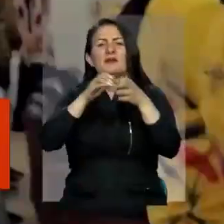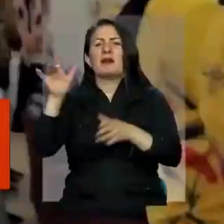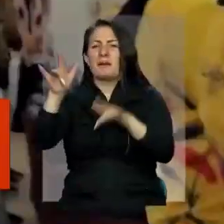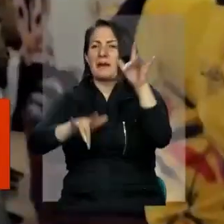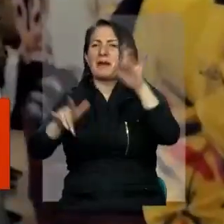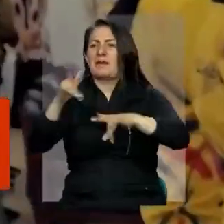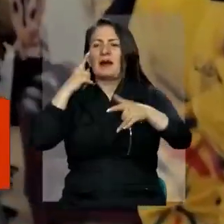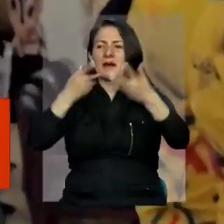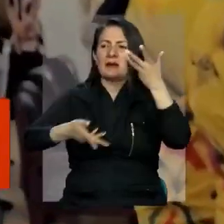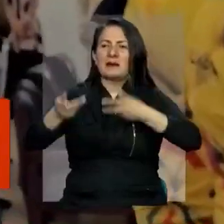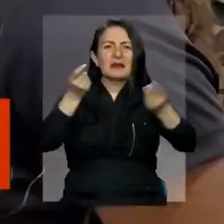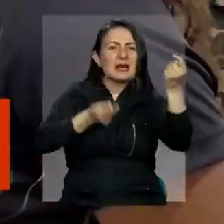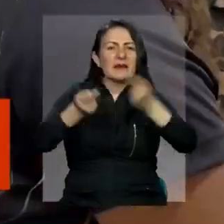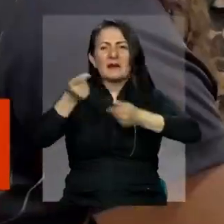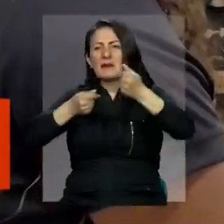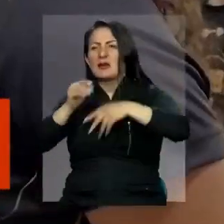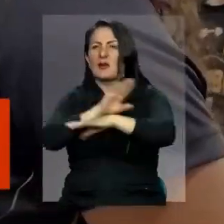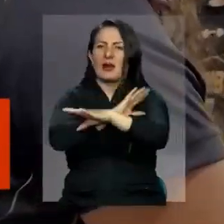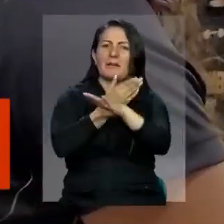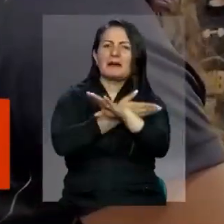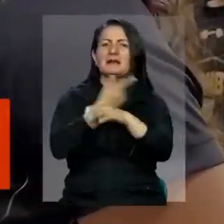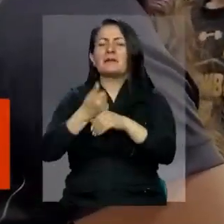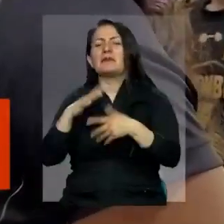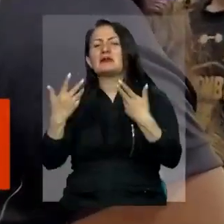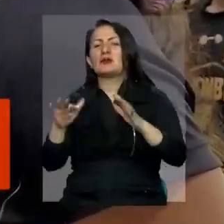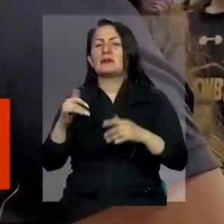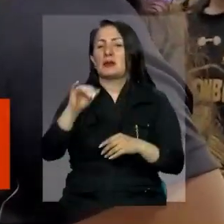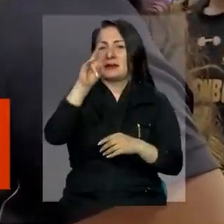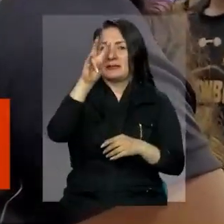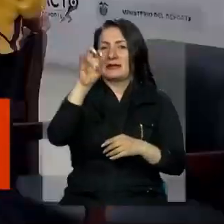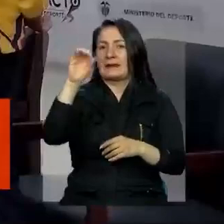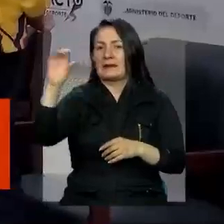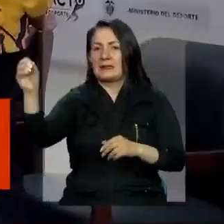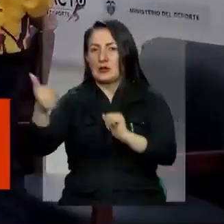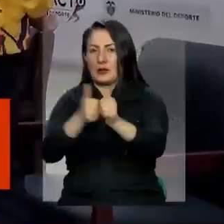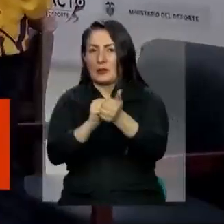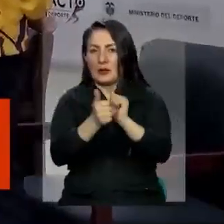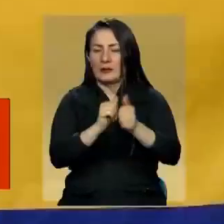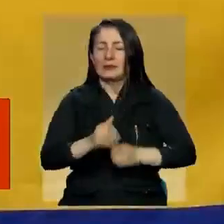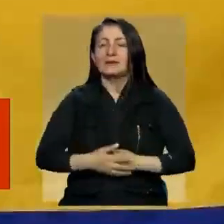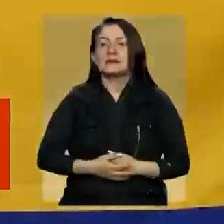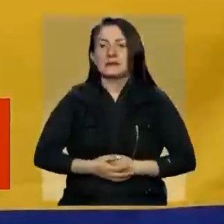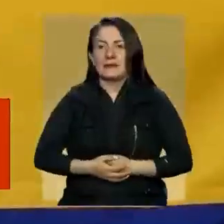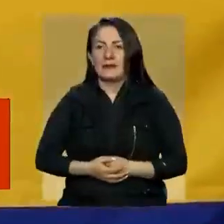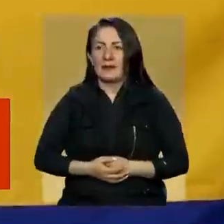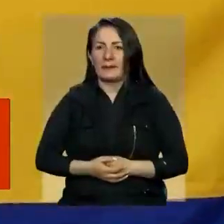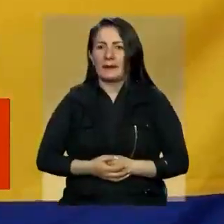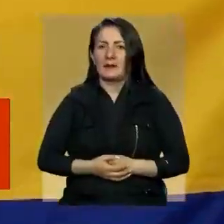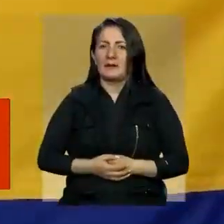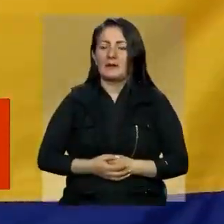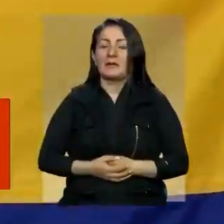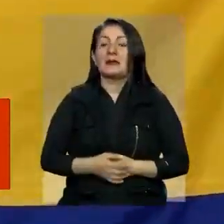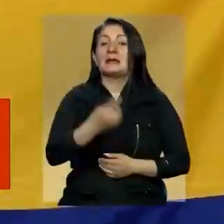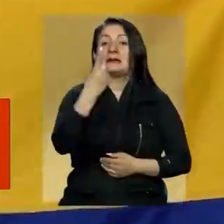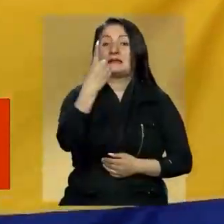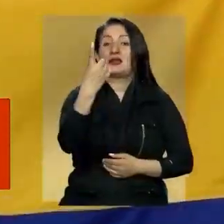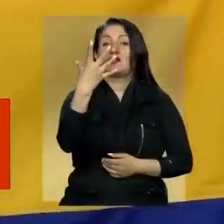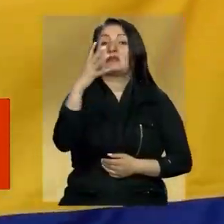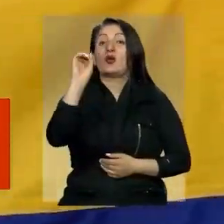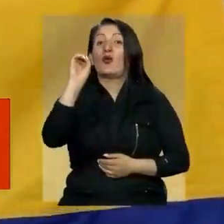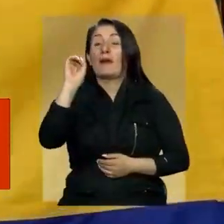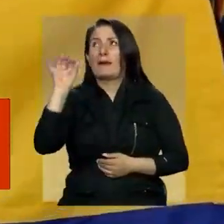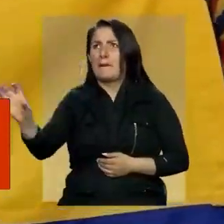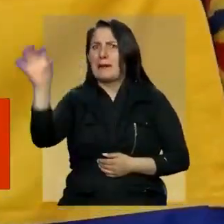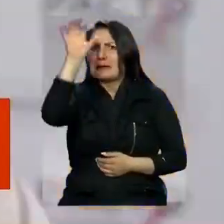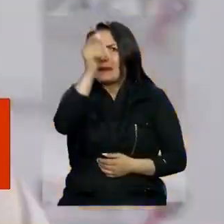medir el rendimiento y capacidades de más de 700 deportistas. Van a estar más de 150 países, casi